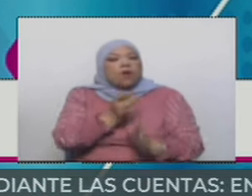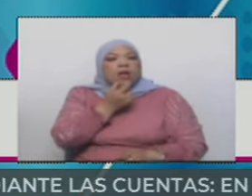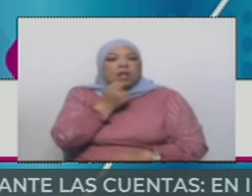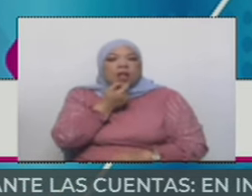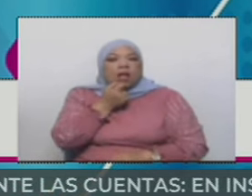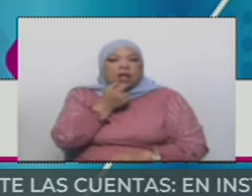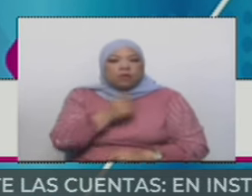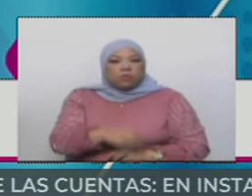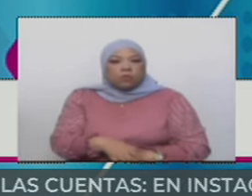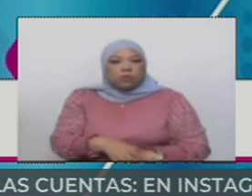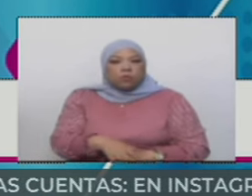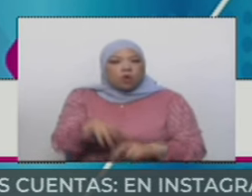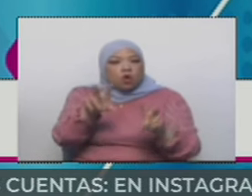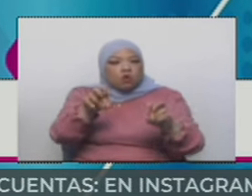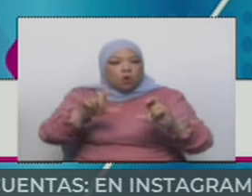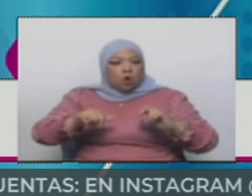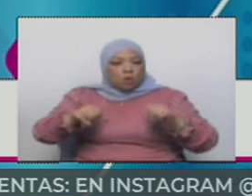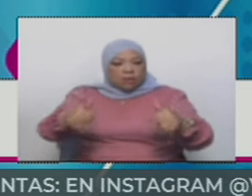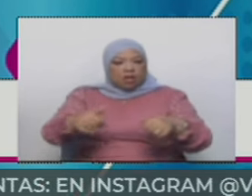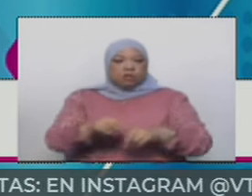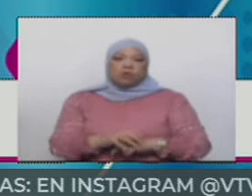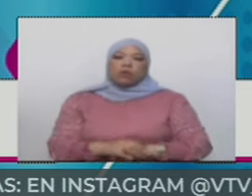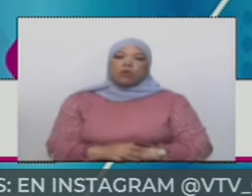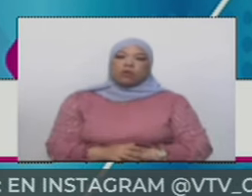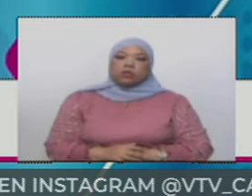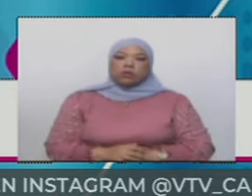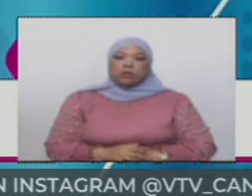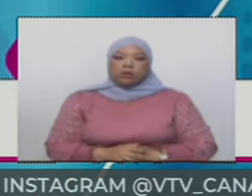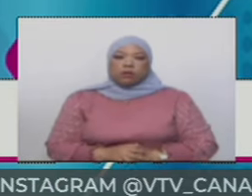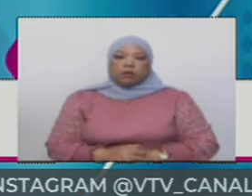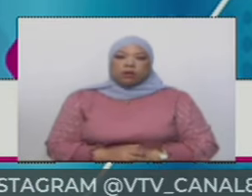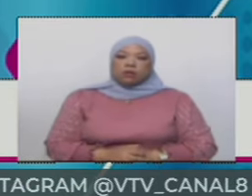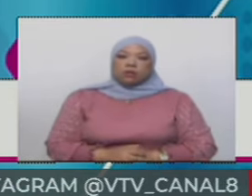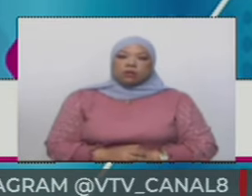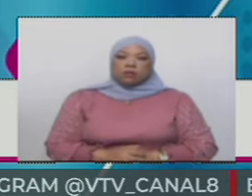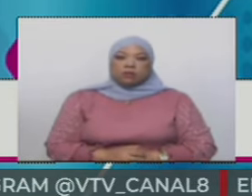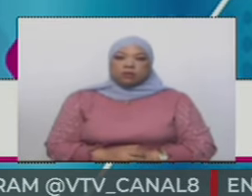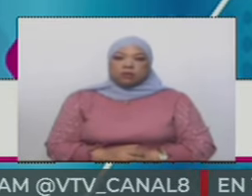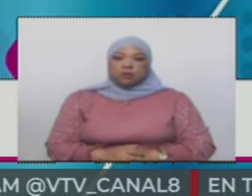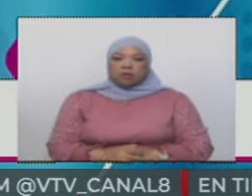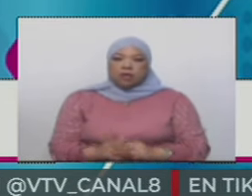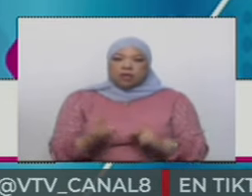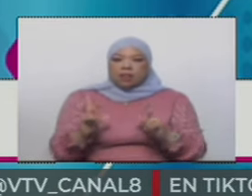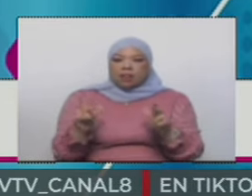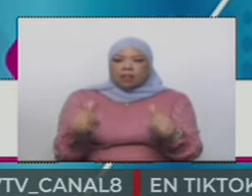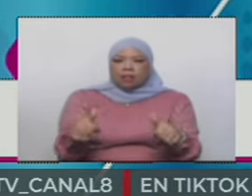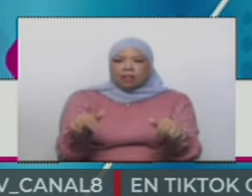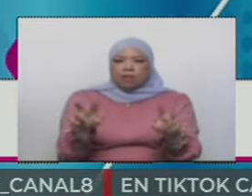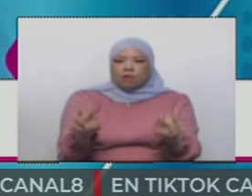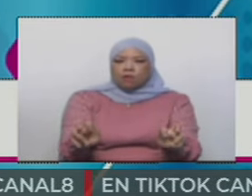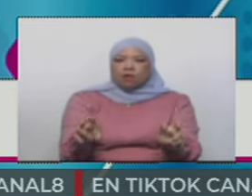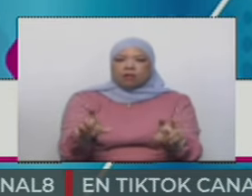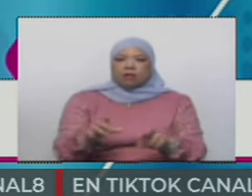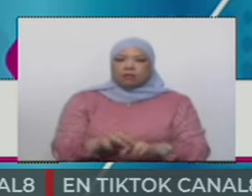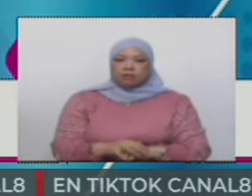cuando se habla de un nuevo comienzo, ¿ah? New beginning. Un new begin, ¿ah?